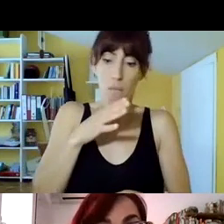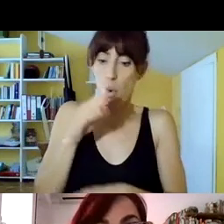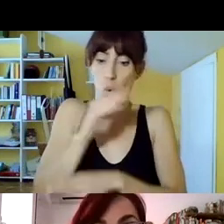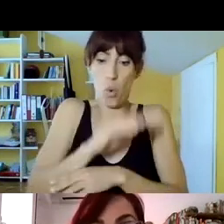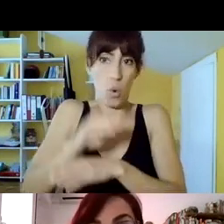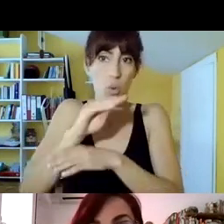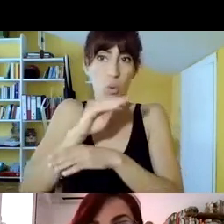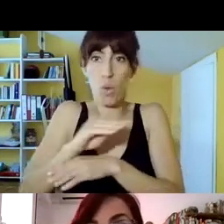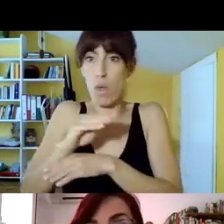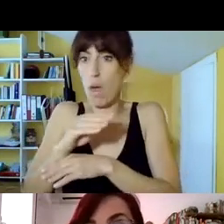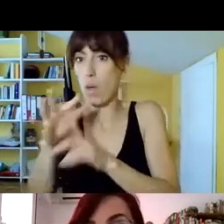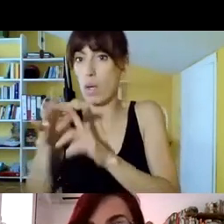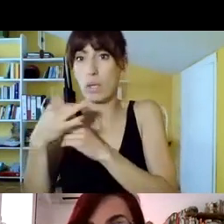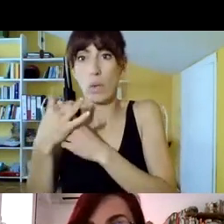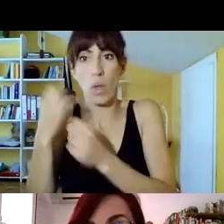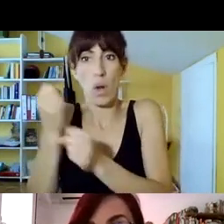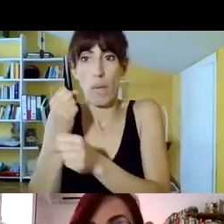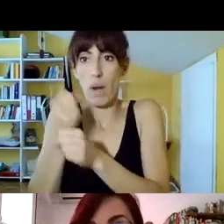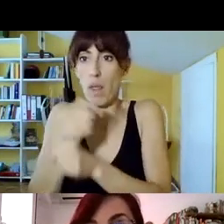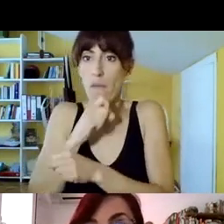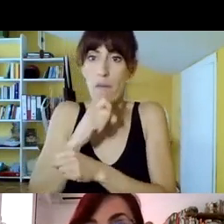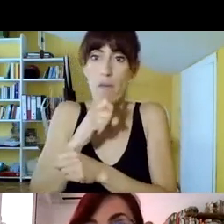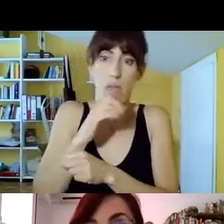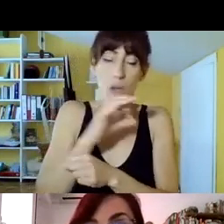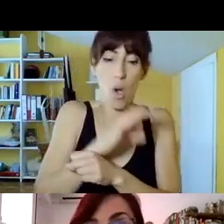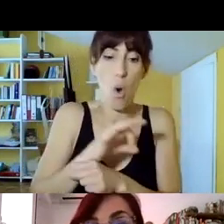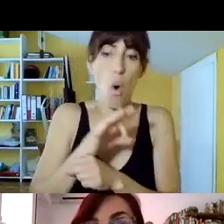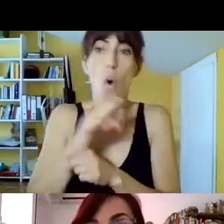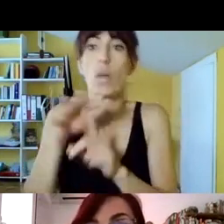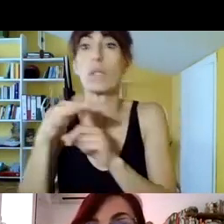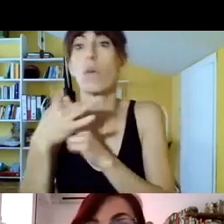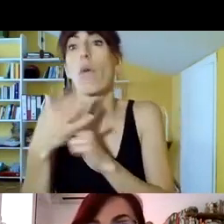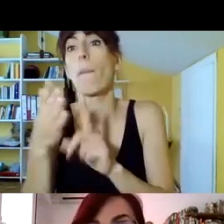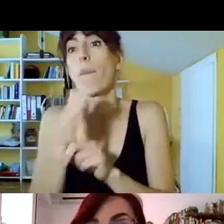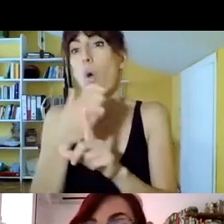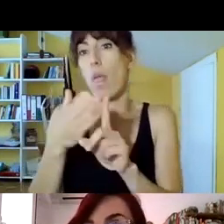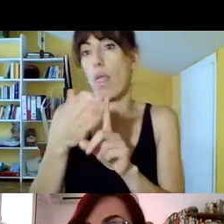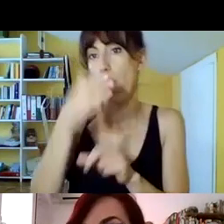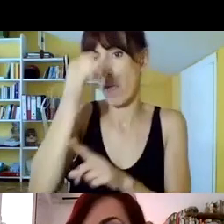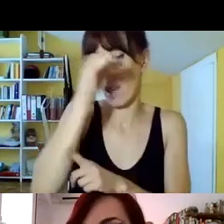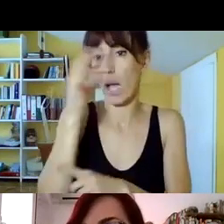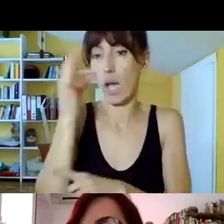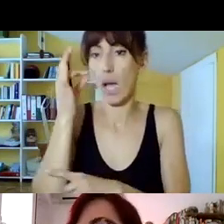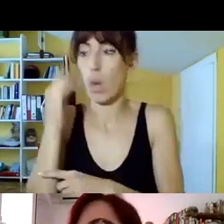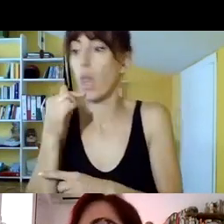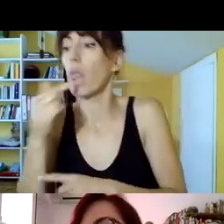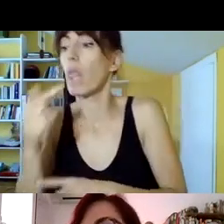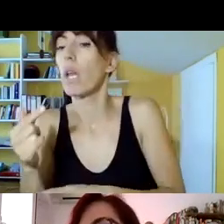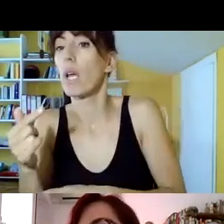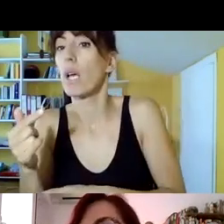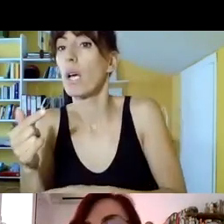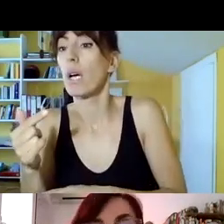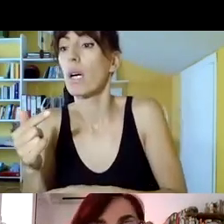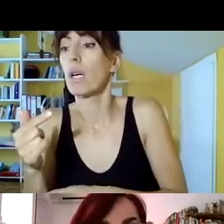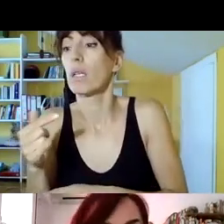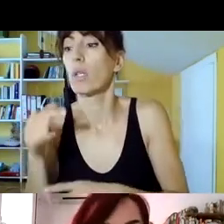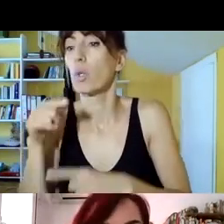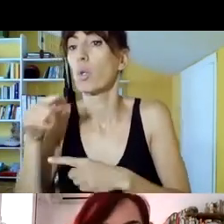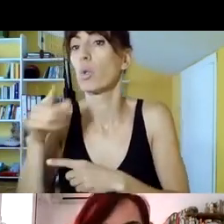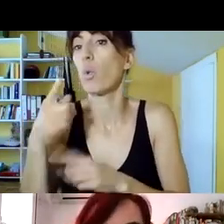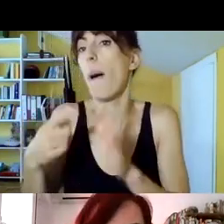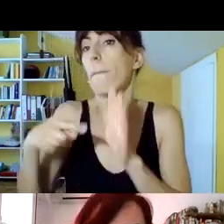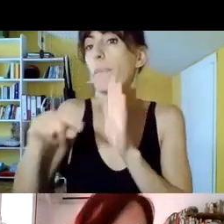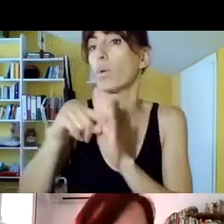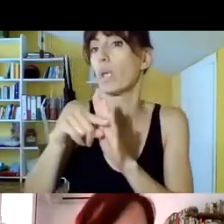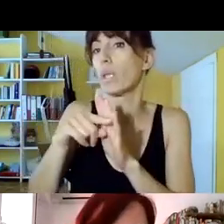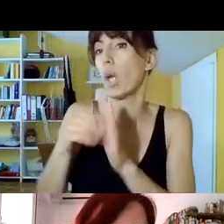cuidados o porque tiene una situación laboral complicada o está en una situación de violencia de género, decirle tú lo que tienes que hacer es apuntarte